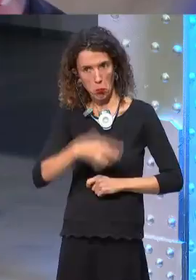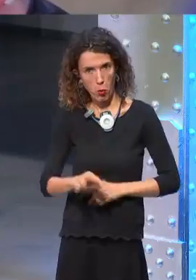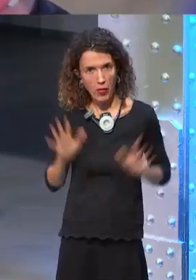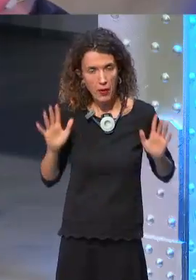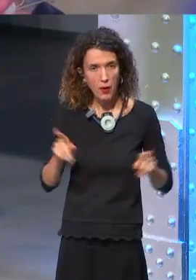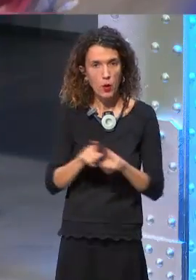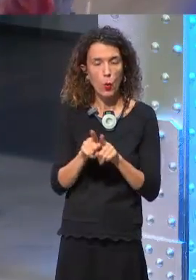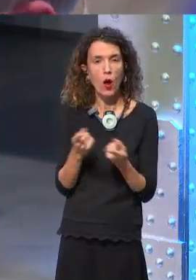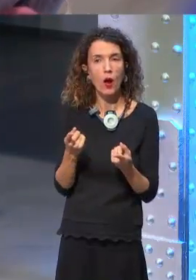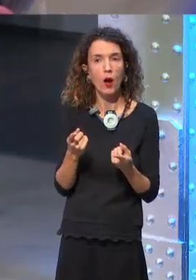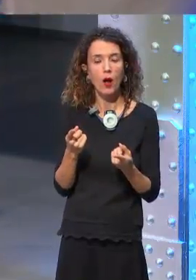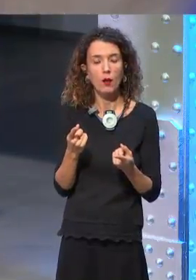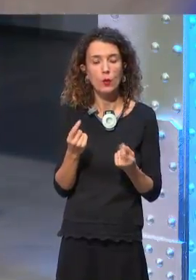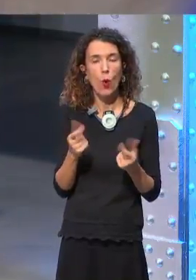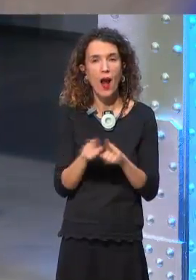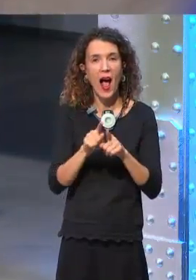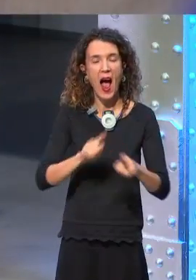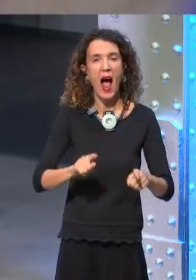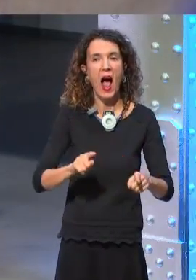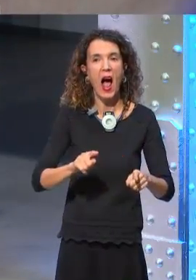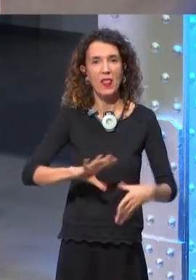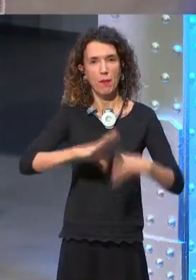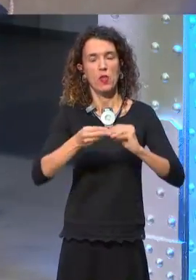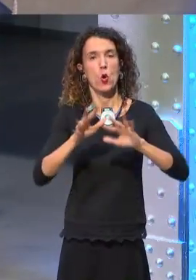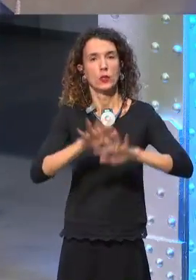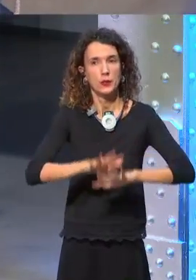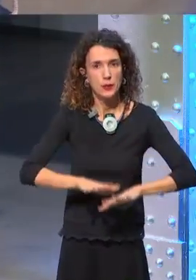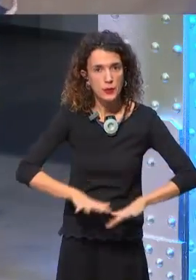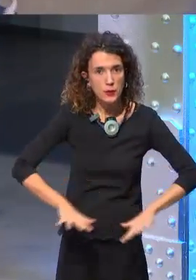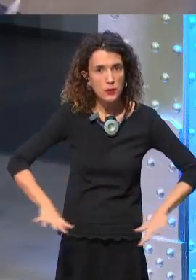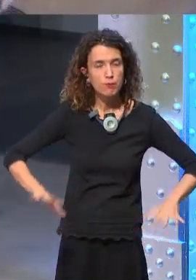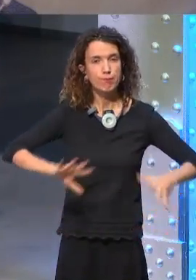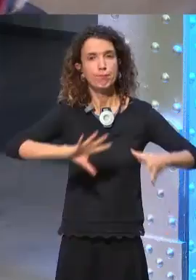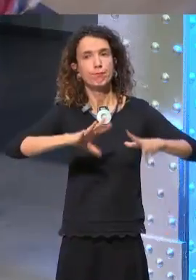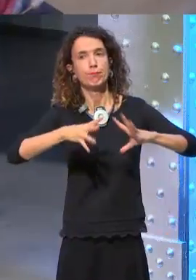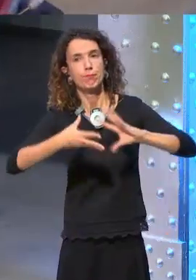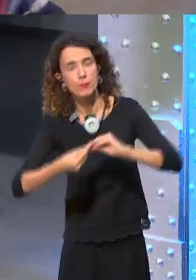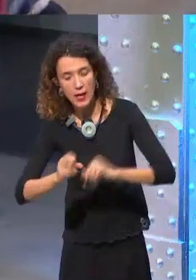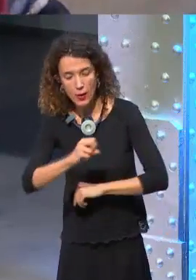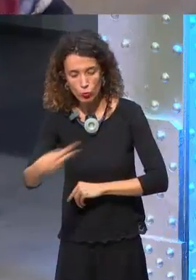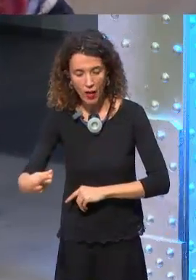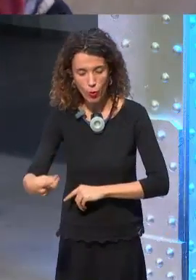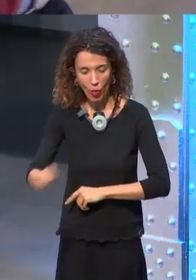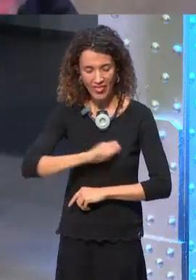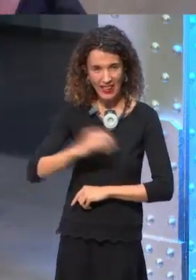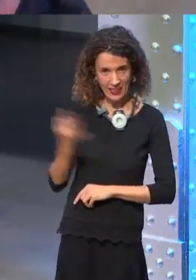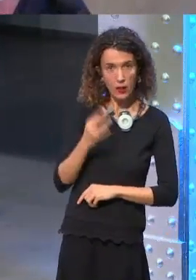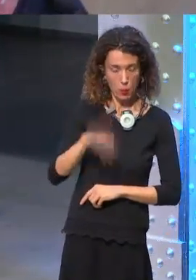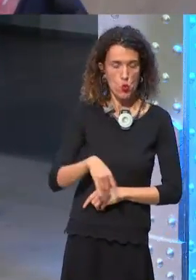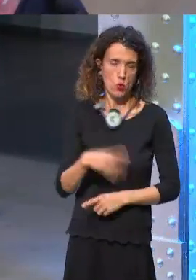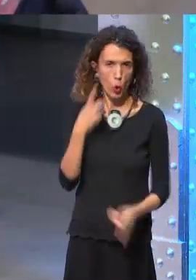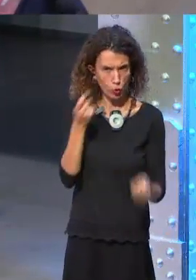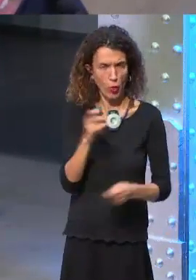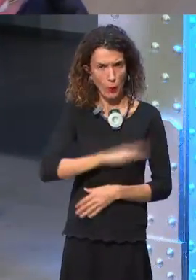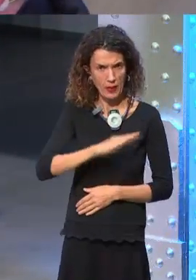Esa lenta adaptación y luego lo que te devuelve el resultado. que obtienes está bastante